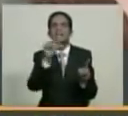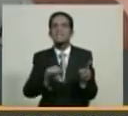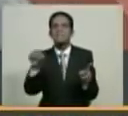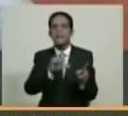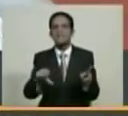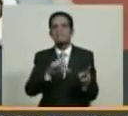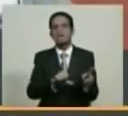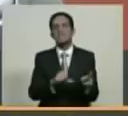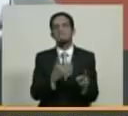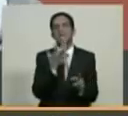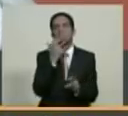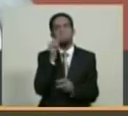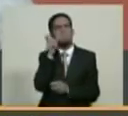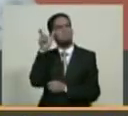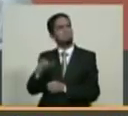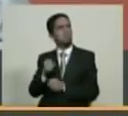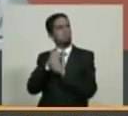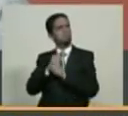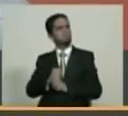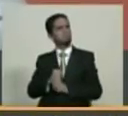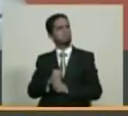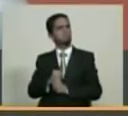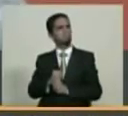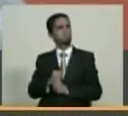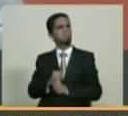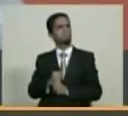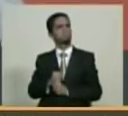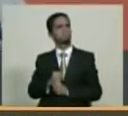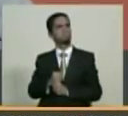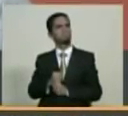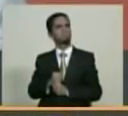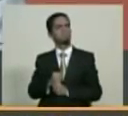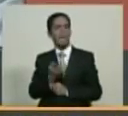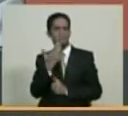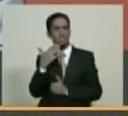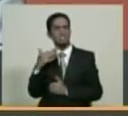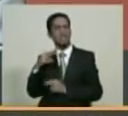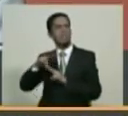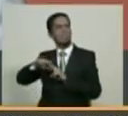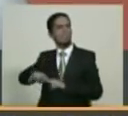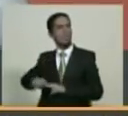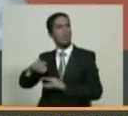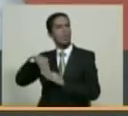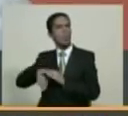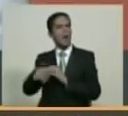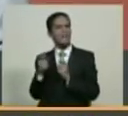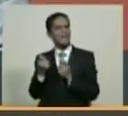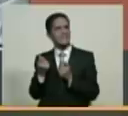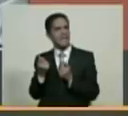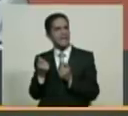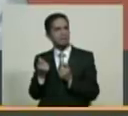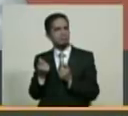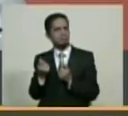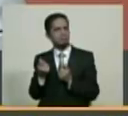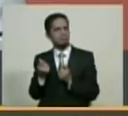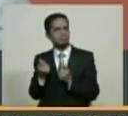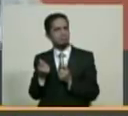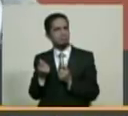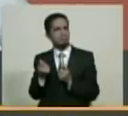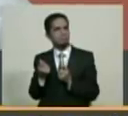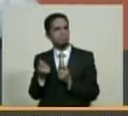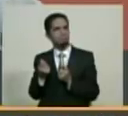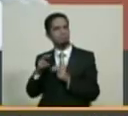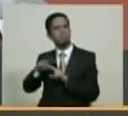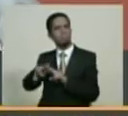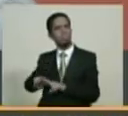la persona, la industrial, la persona contribuyente especial, no se quede con una plata que es del pueblo, porque los impuestos son del pueblo, no se quede con